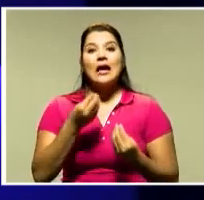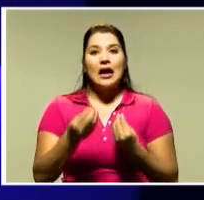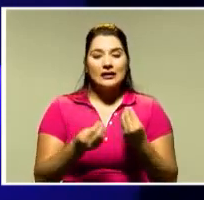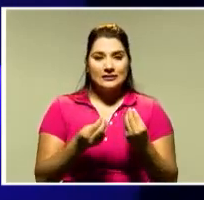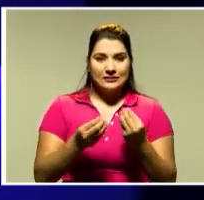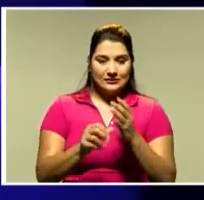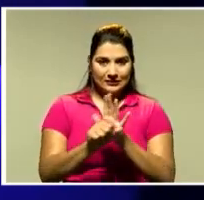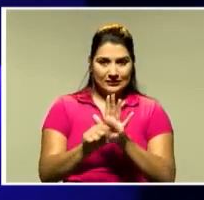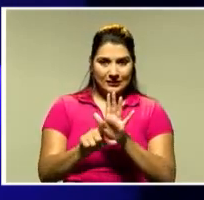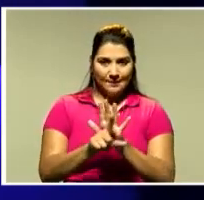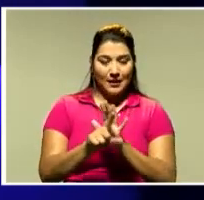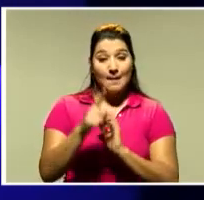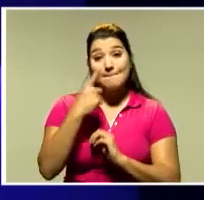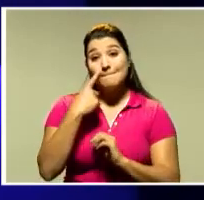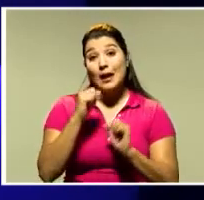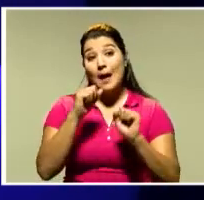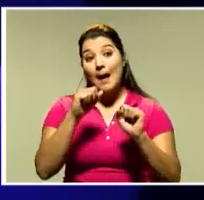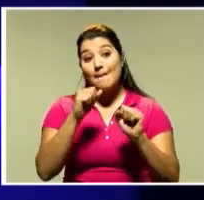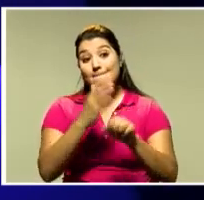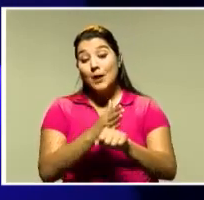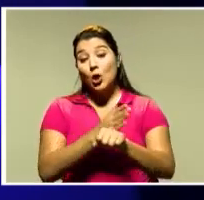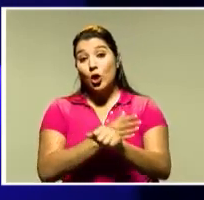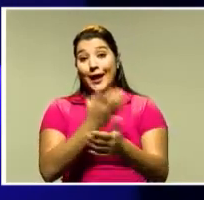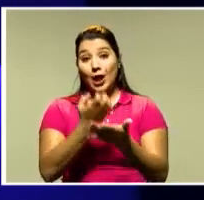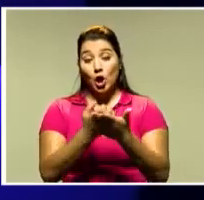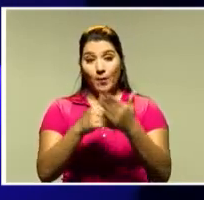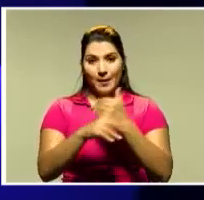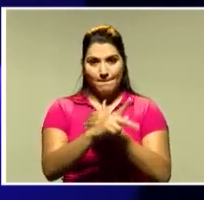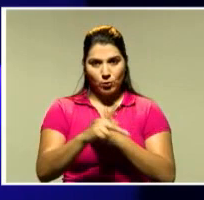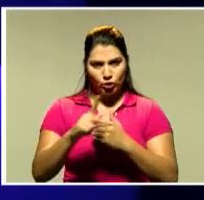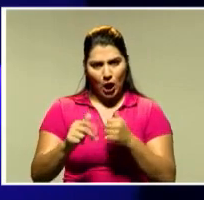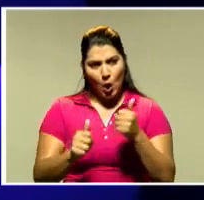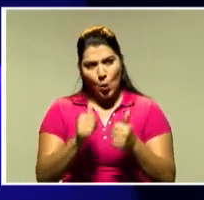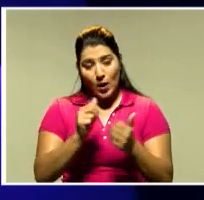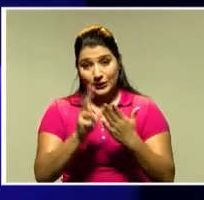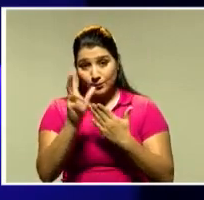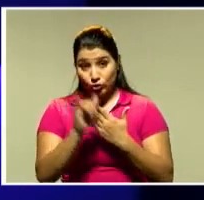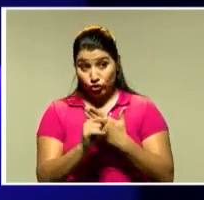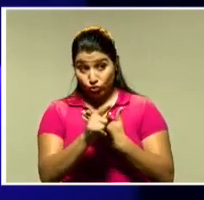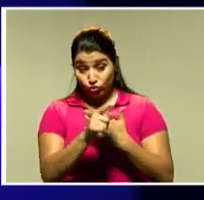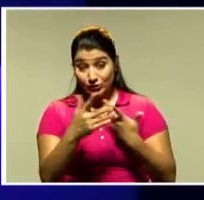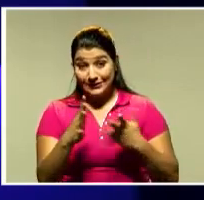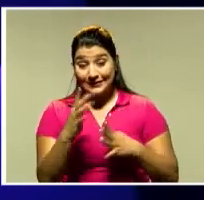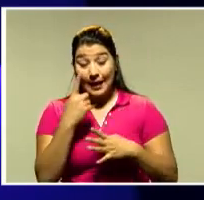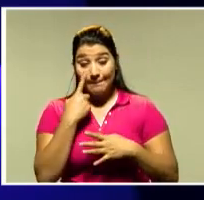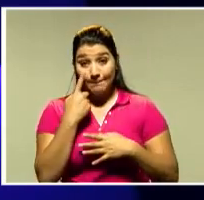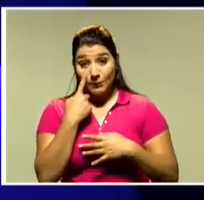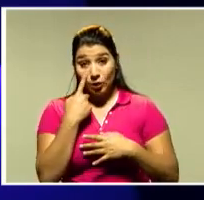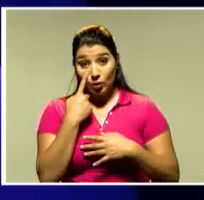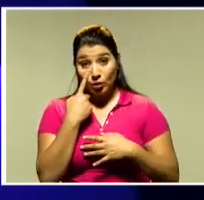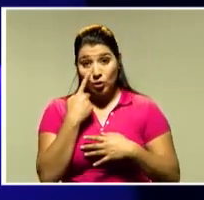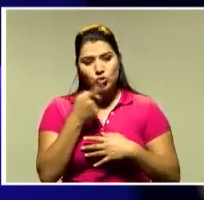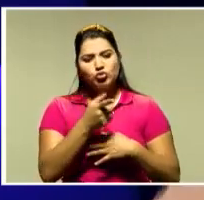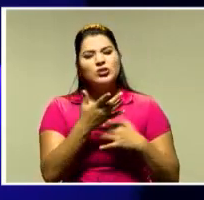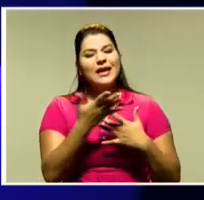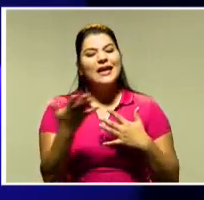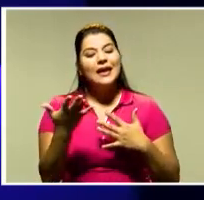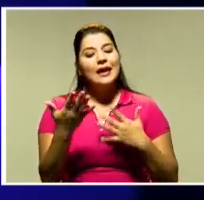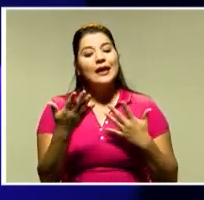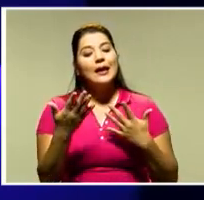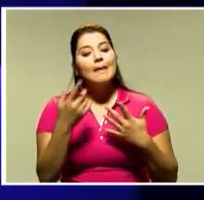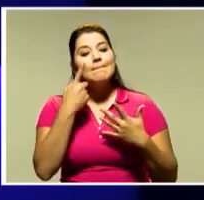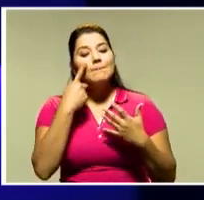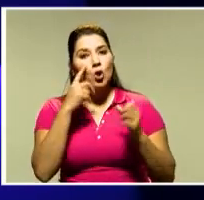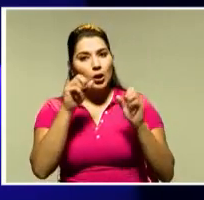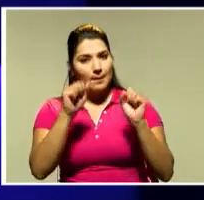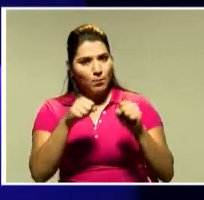Congreso para la economía de Punta Arenas? ¿Qué proyectos ha visto usted que es de la zona que puedan impactar